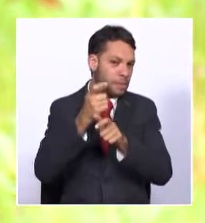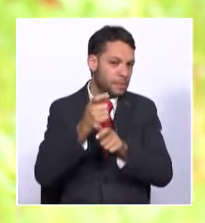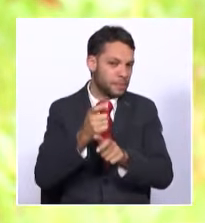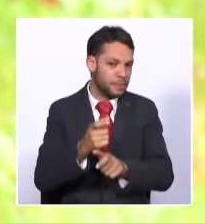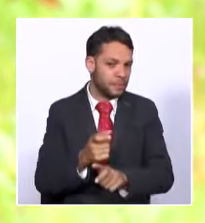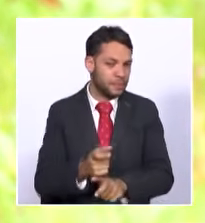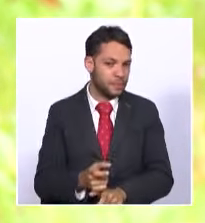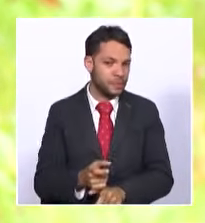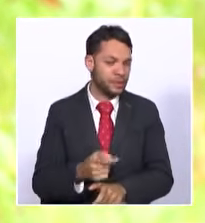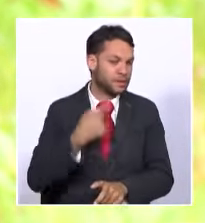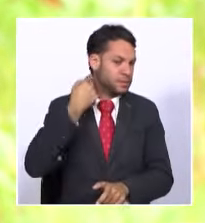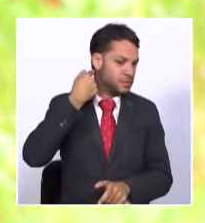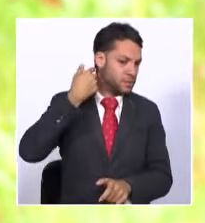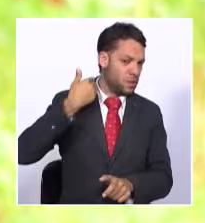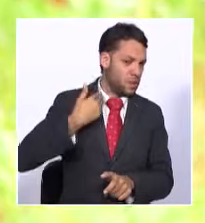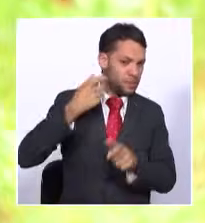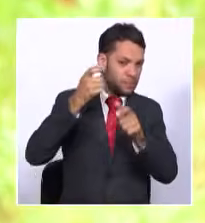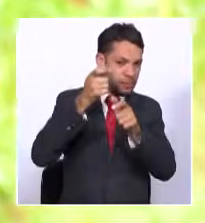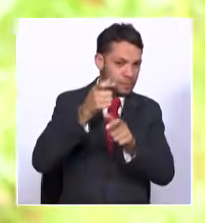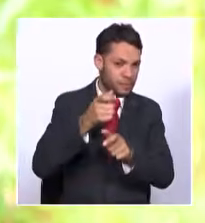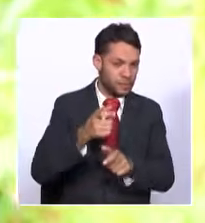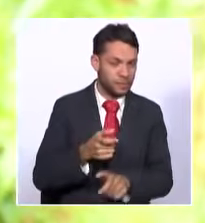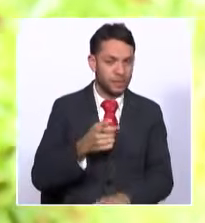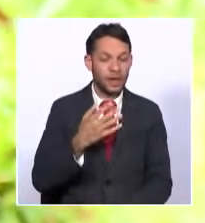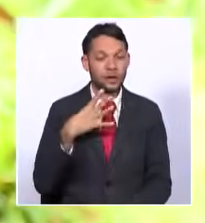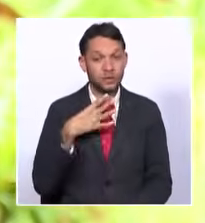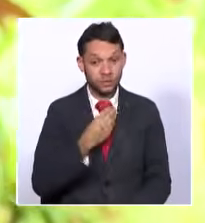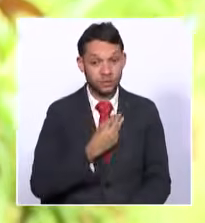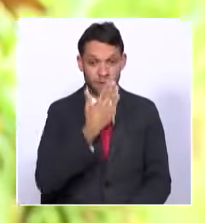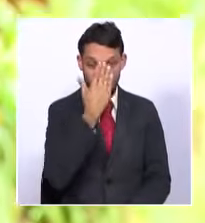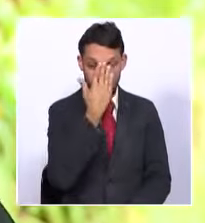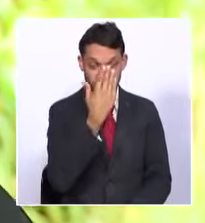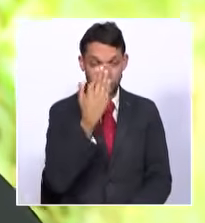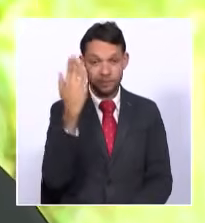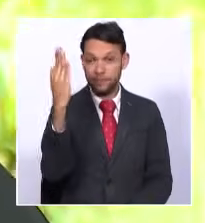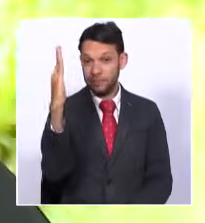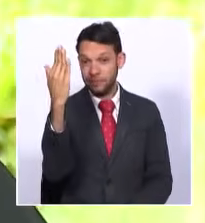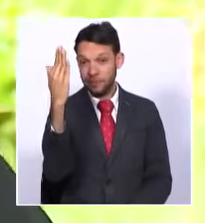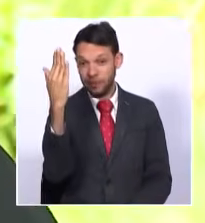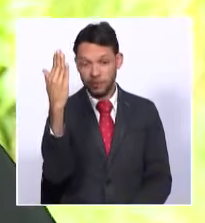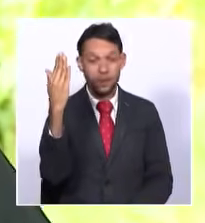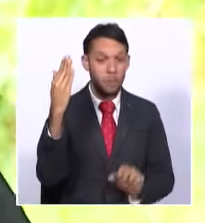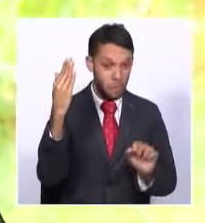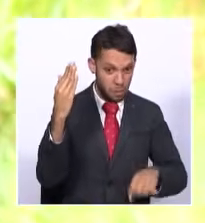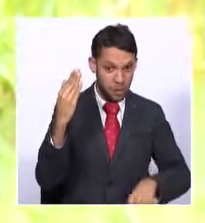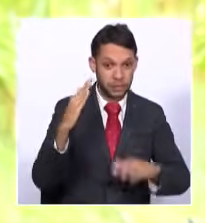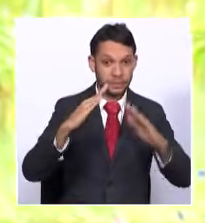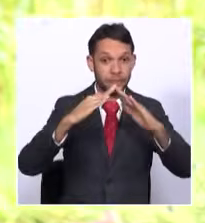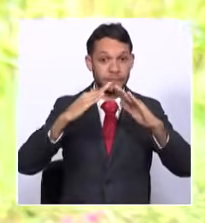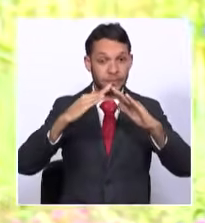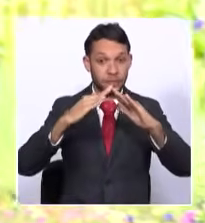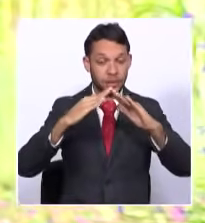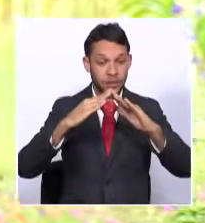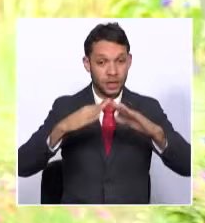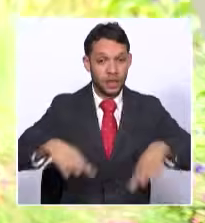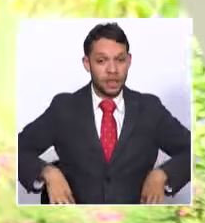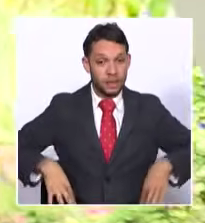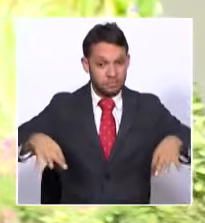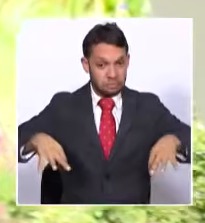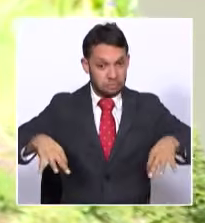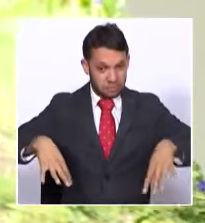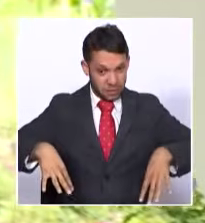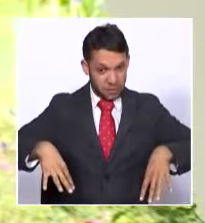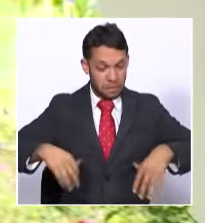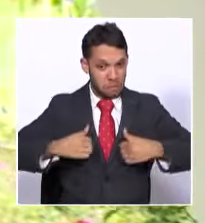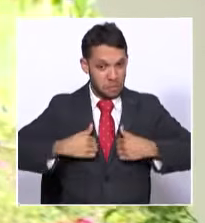la columna, si nos vemos de frente, y es algo que podemos hacer en la casa, que ojalá esté en ropa interior, y que le digamos a